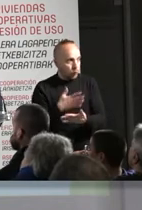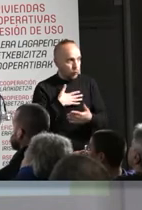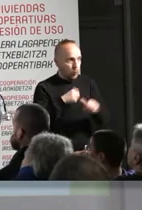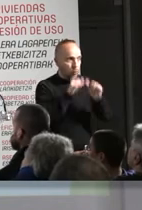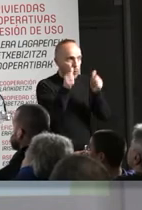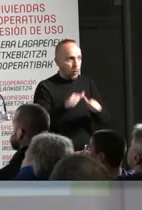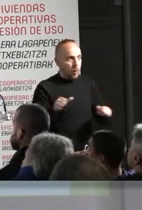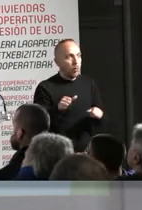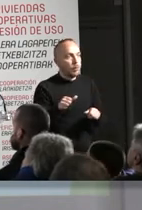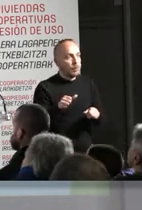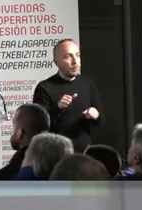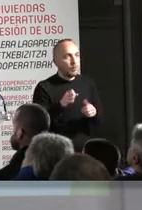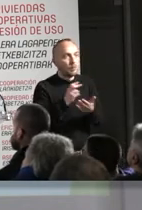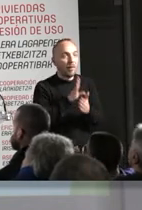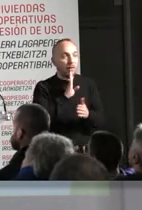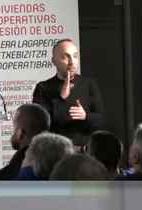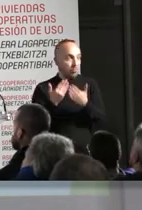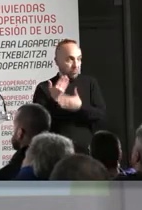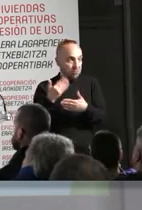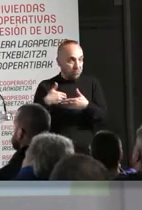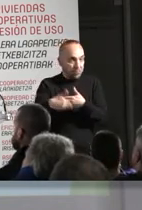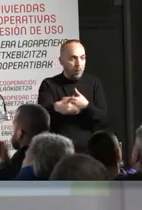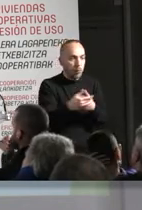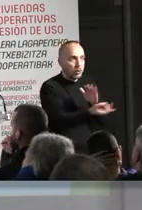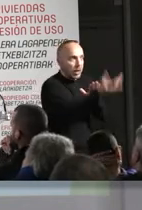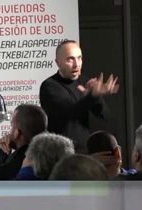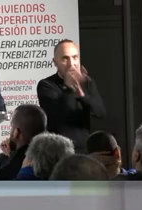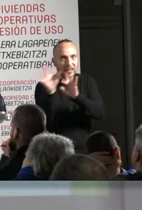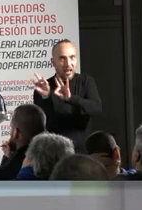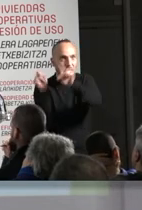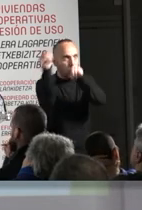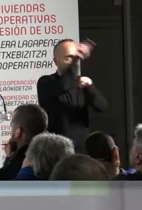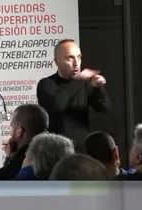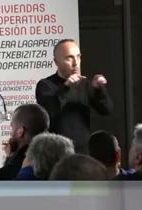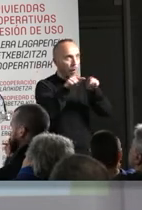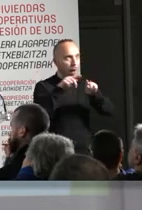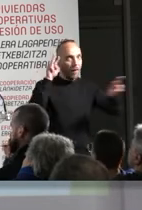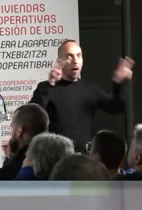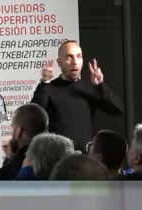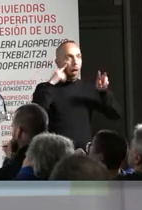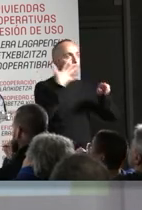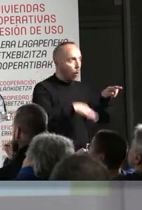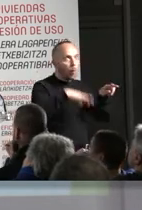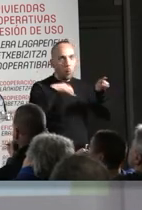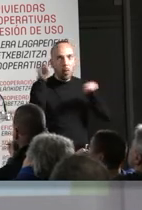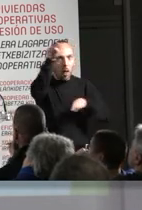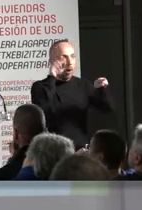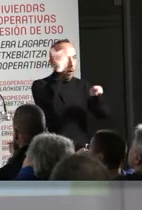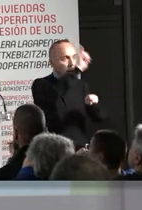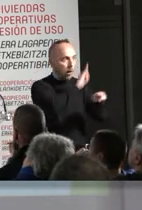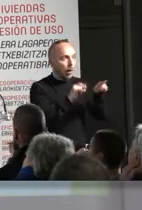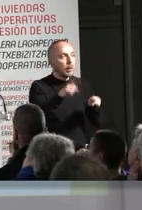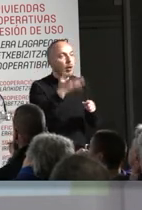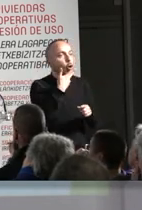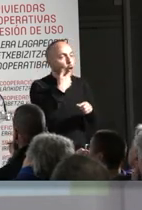comentado también y se va a comentar durante la jornada, pues completar proyectos en cada territorio, que esto es clave para visualizar que es posible. También crear conocimiento